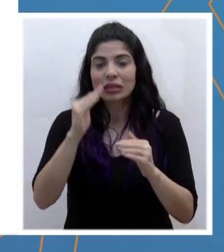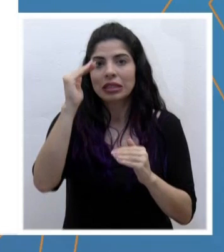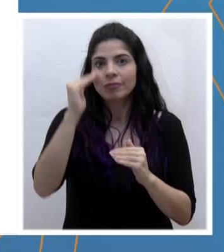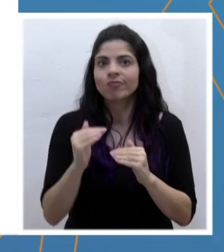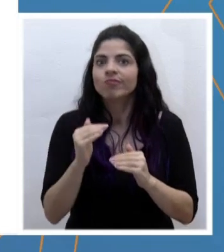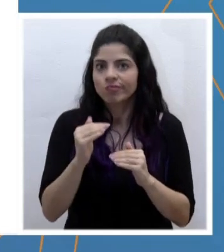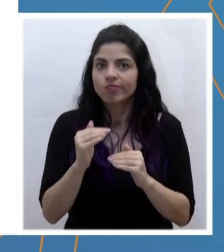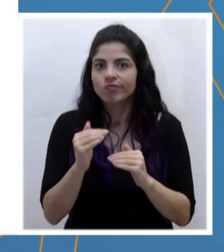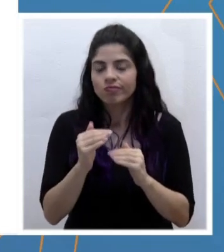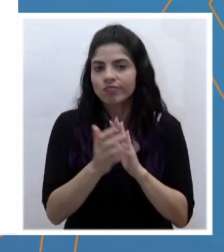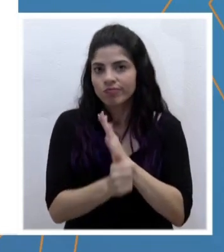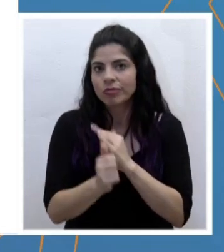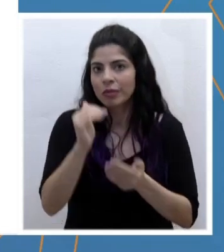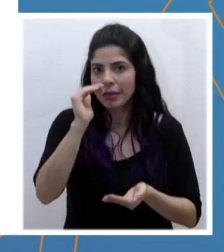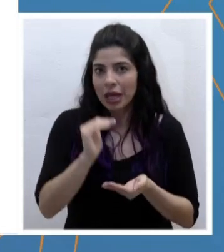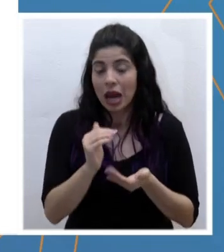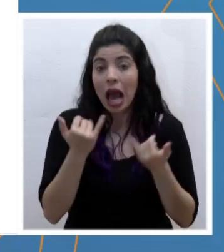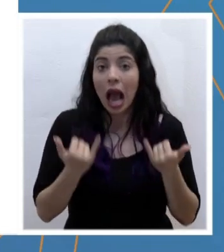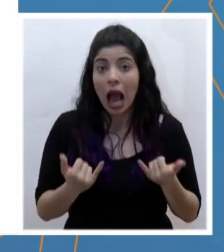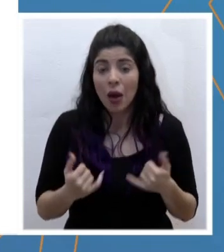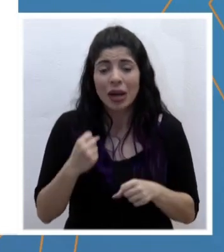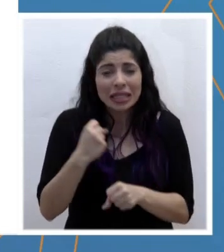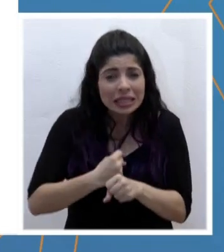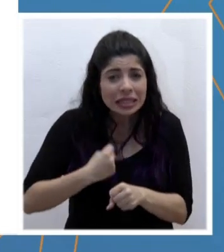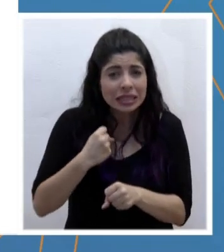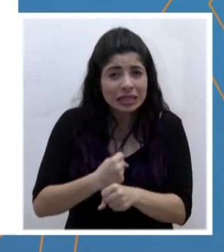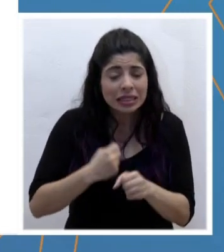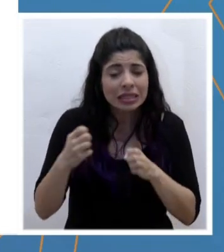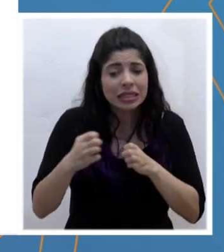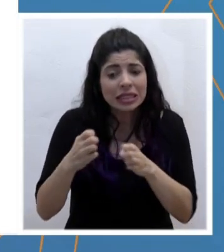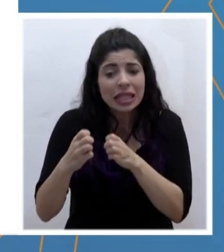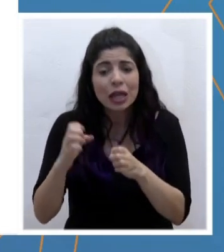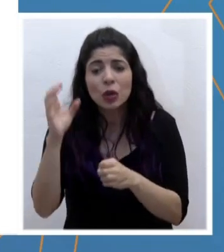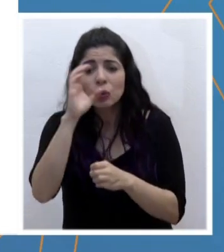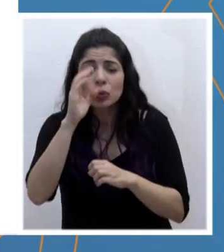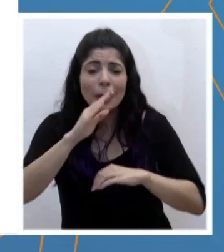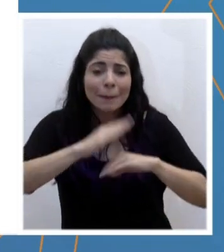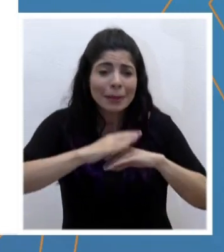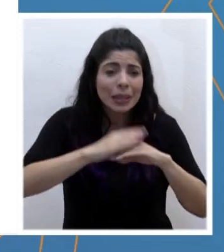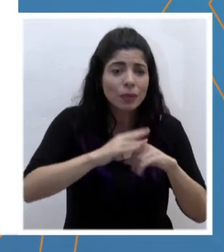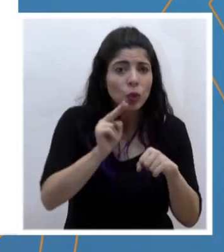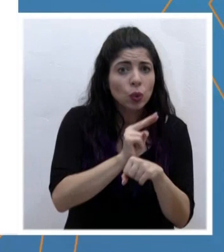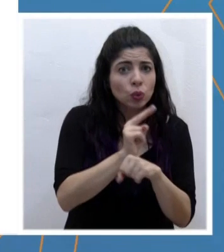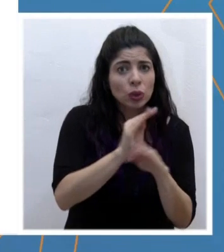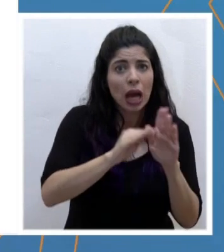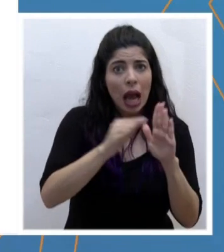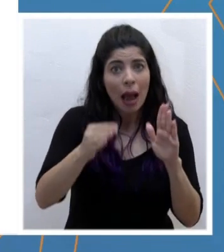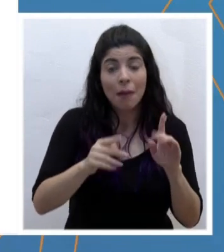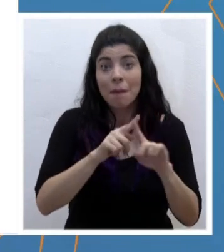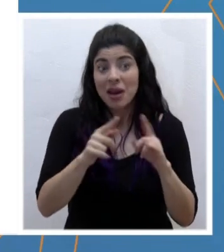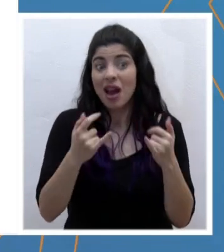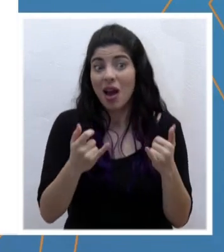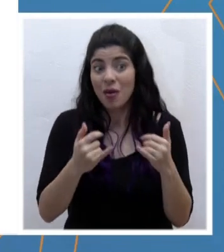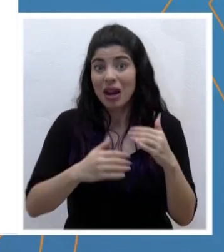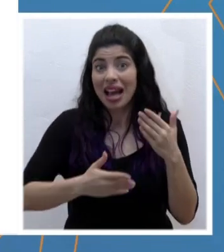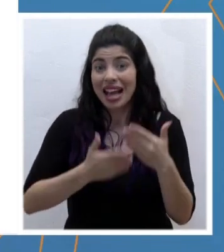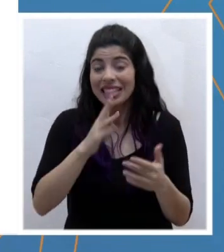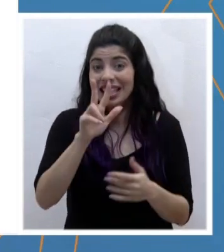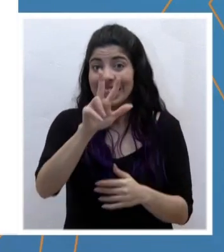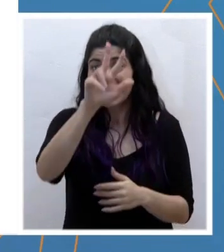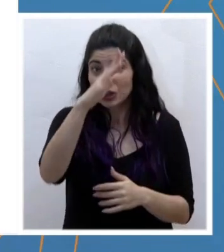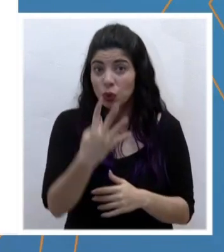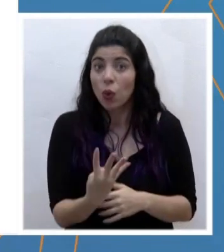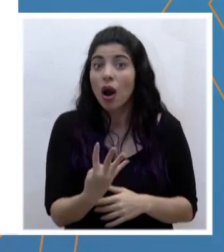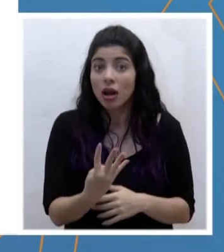significativamente. Actualmente estamos trabajando en una estrategia de ocupación mínima y aún así nos tiene cercano a la utilización de